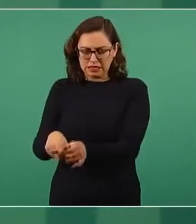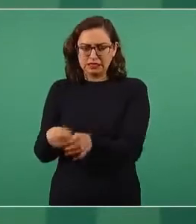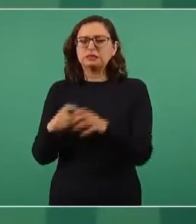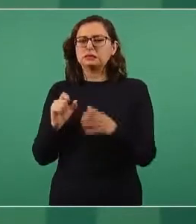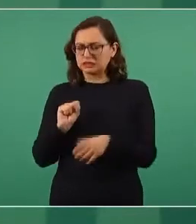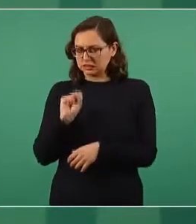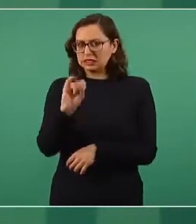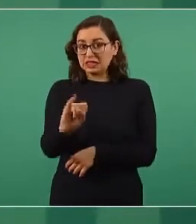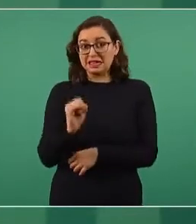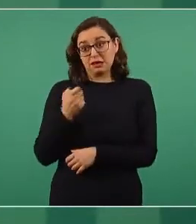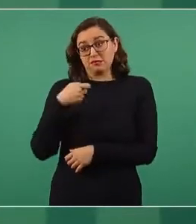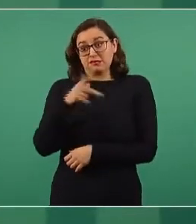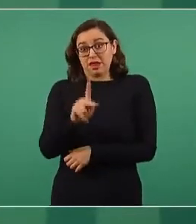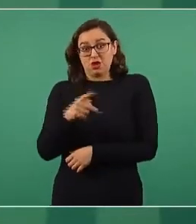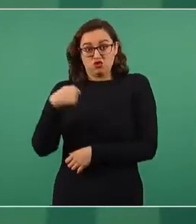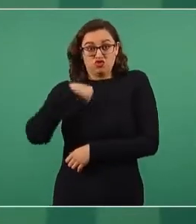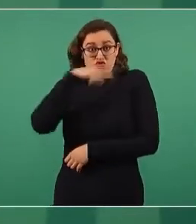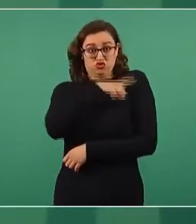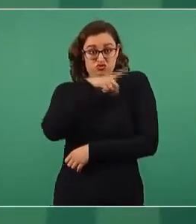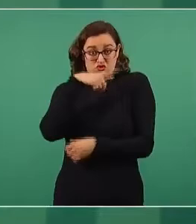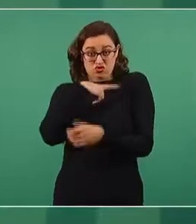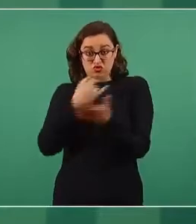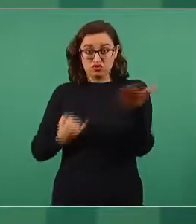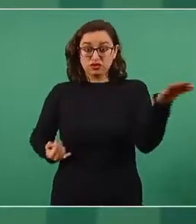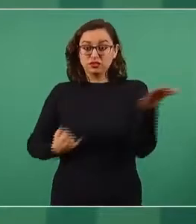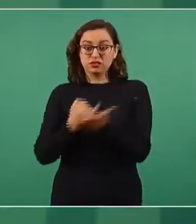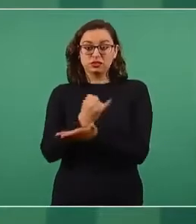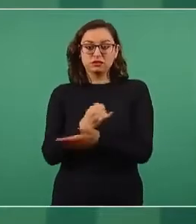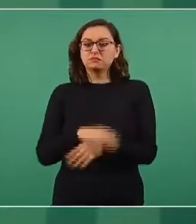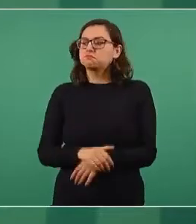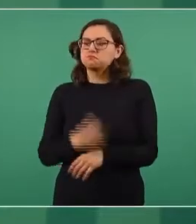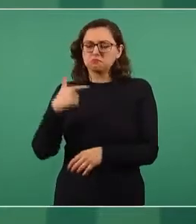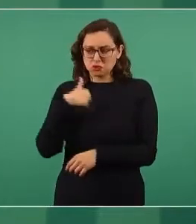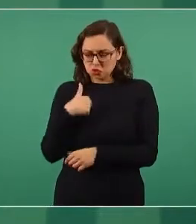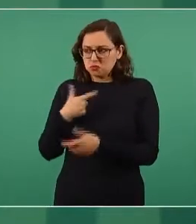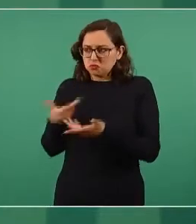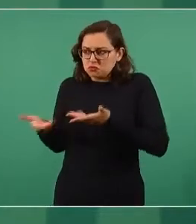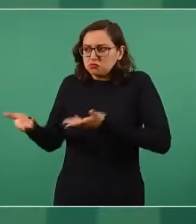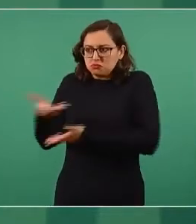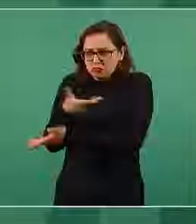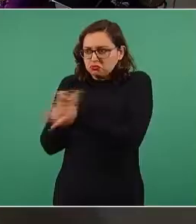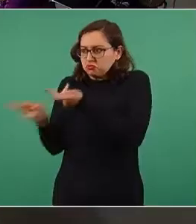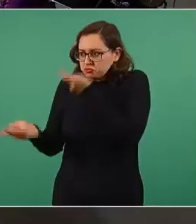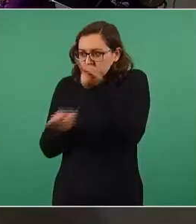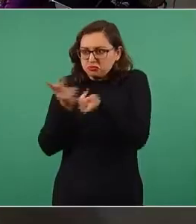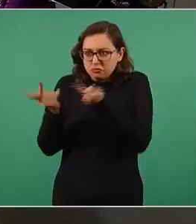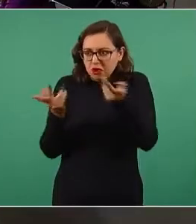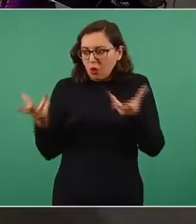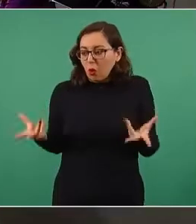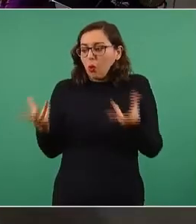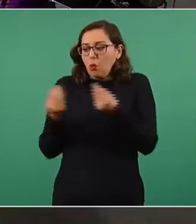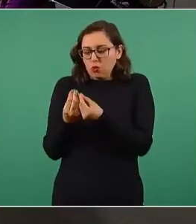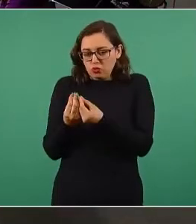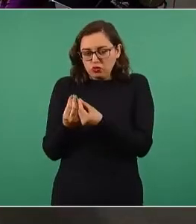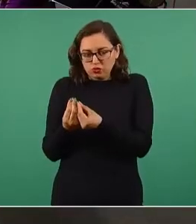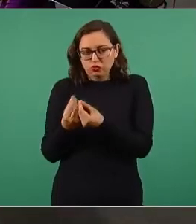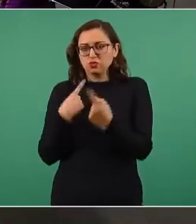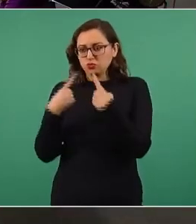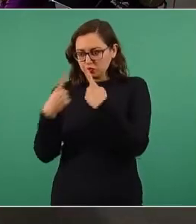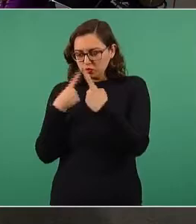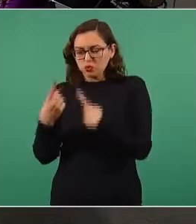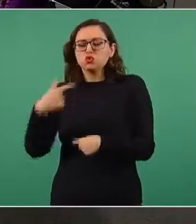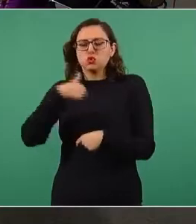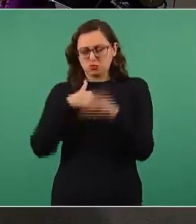las diferentes instancias del gobierno y me comprometo a que se los voy a consultar con mucho gusto para ver qué podemos hacer para